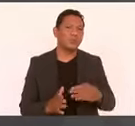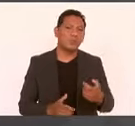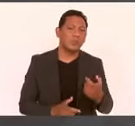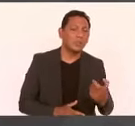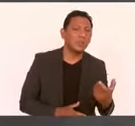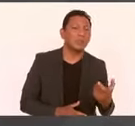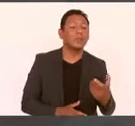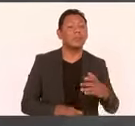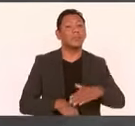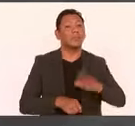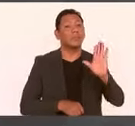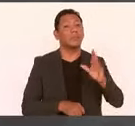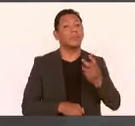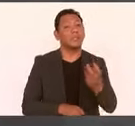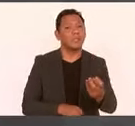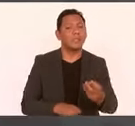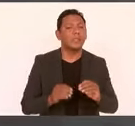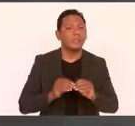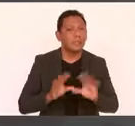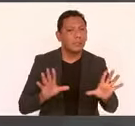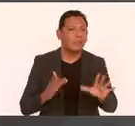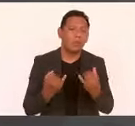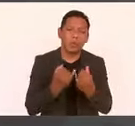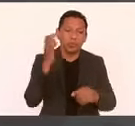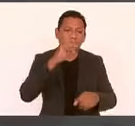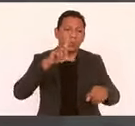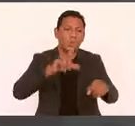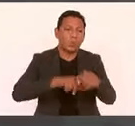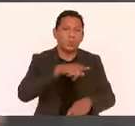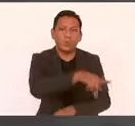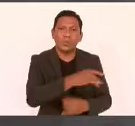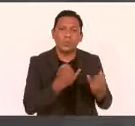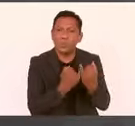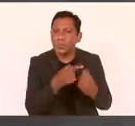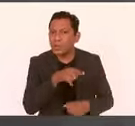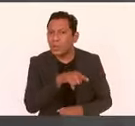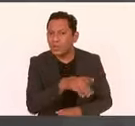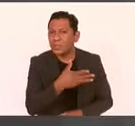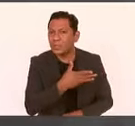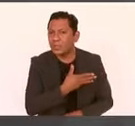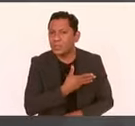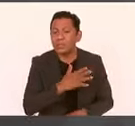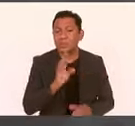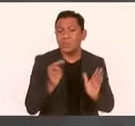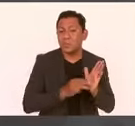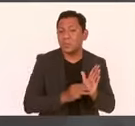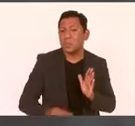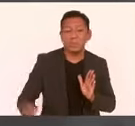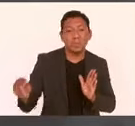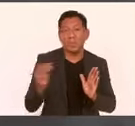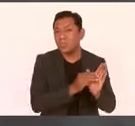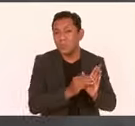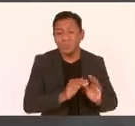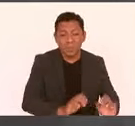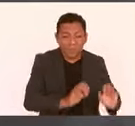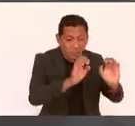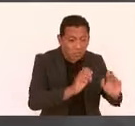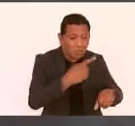por supuesto, ¿por qué no hablar de la cultura, en donde se han canalizado más de 3 mil millones de pesos para